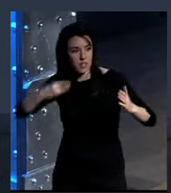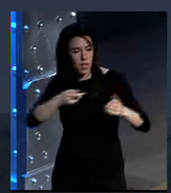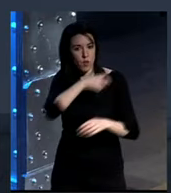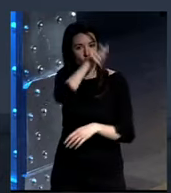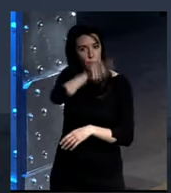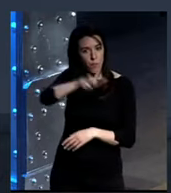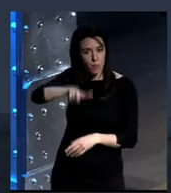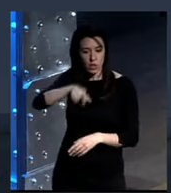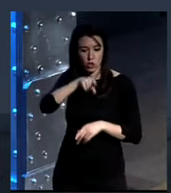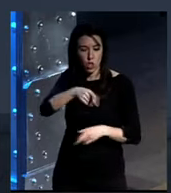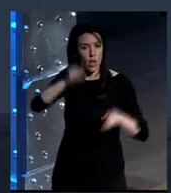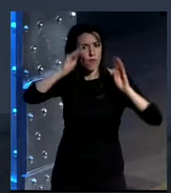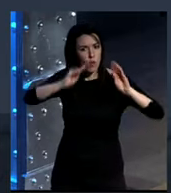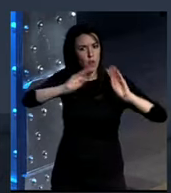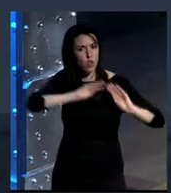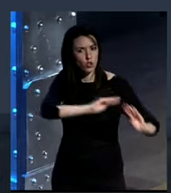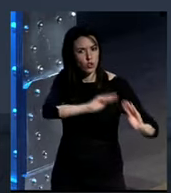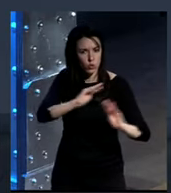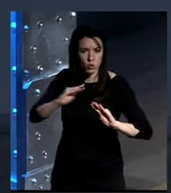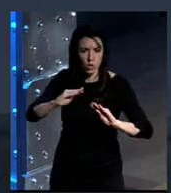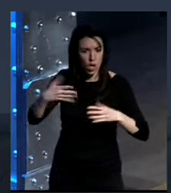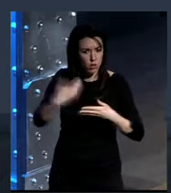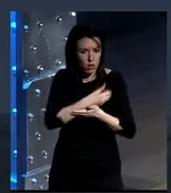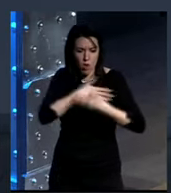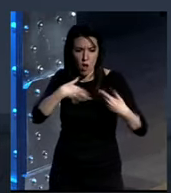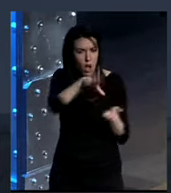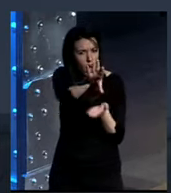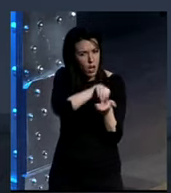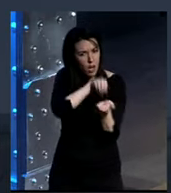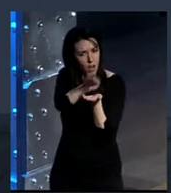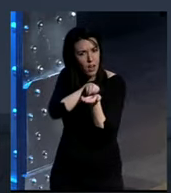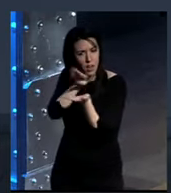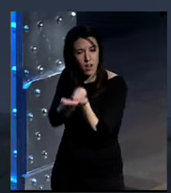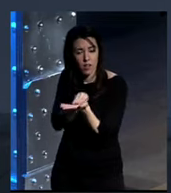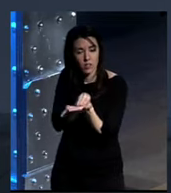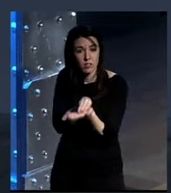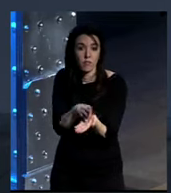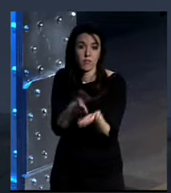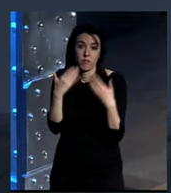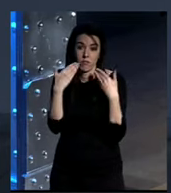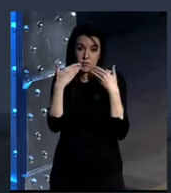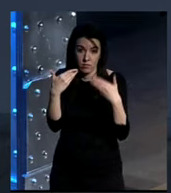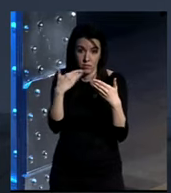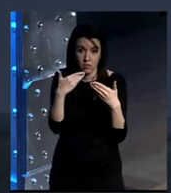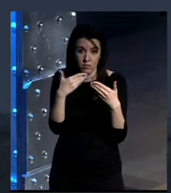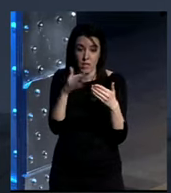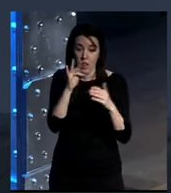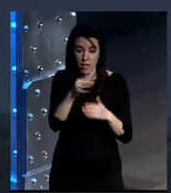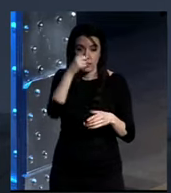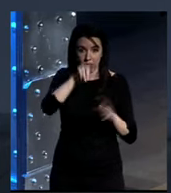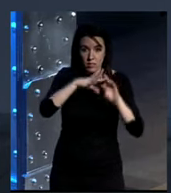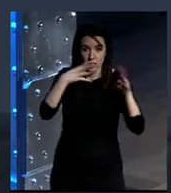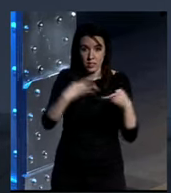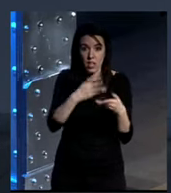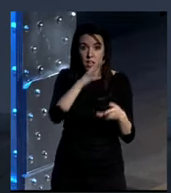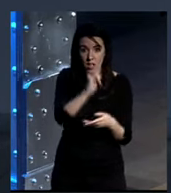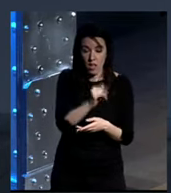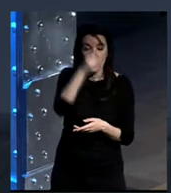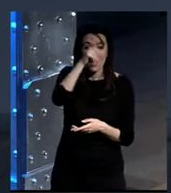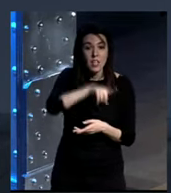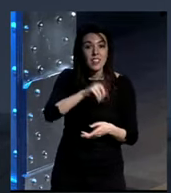de su formación, todo lo que quieran. Afortunadamente está allí. Por cierto, también la historia